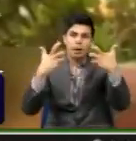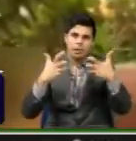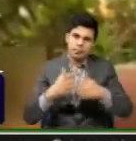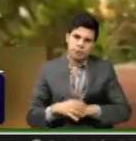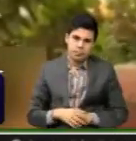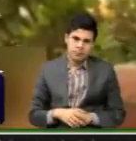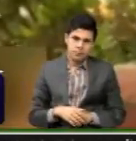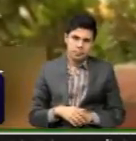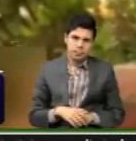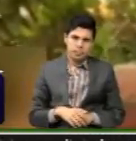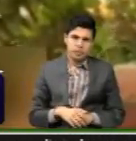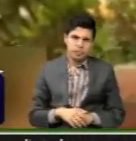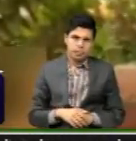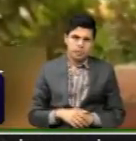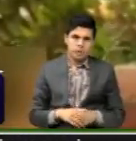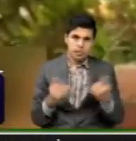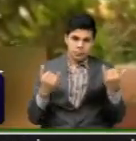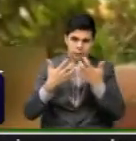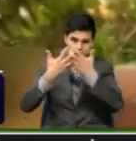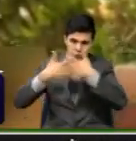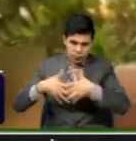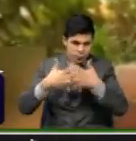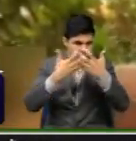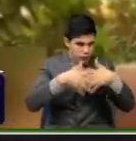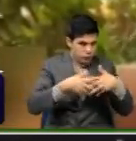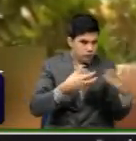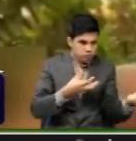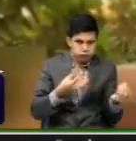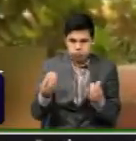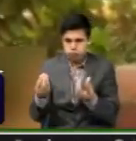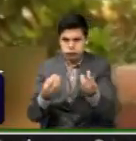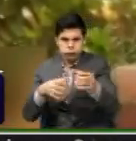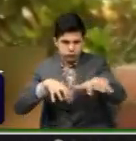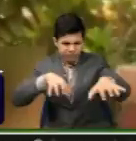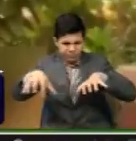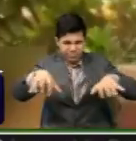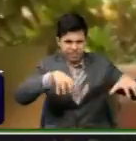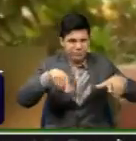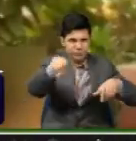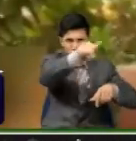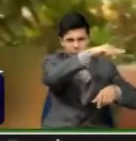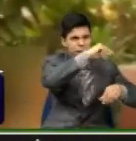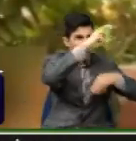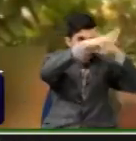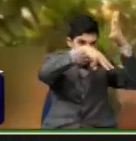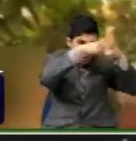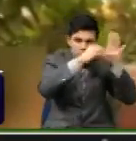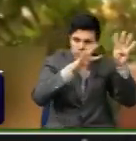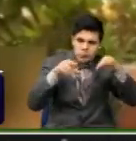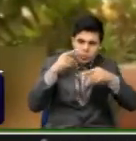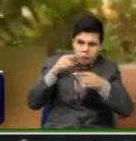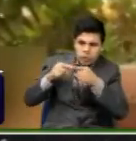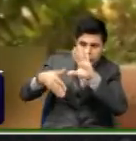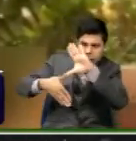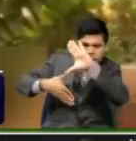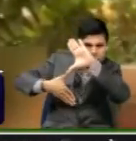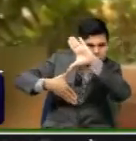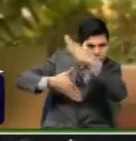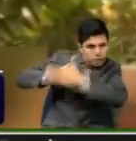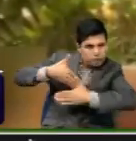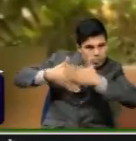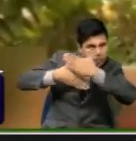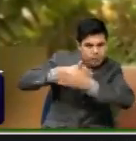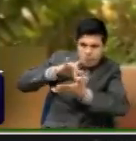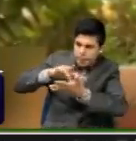este momento todas estas grandes empresas creadoras de contenidos, ellos han volcado su mirada hacia Latinoamérica. Entonces estuvimos en la Comic Con y